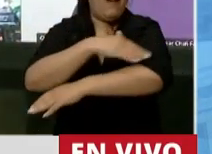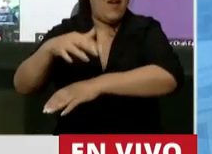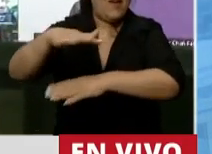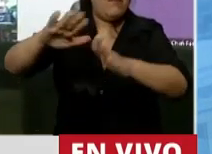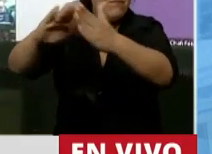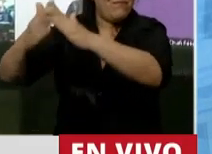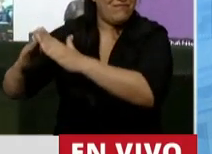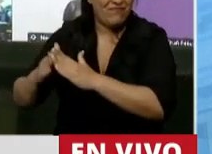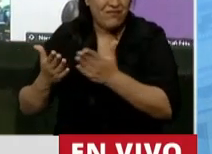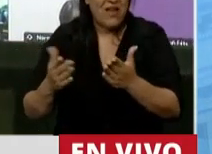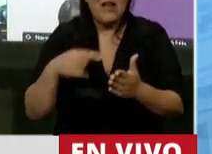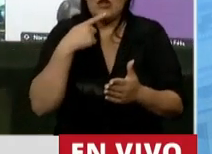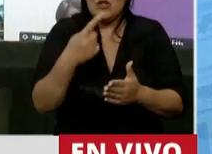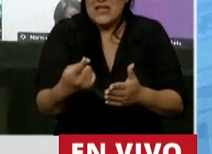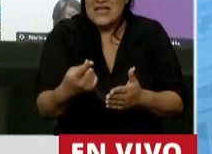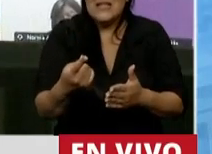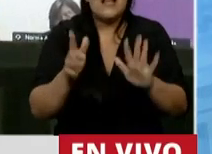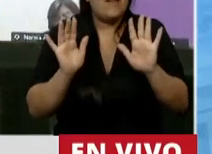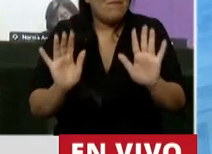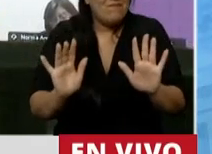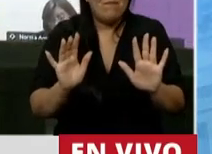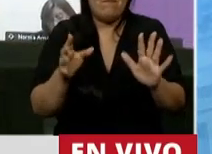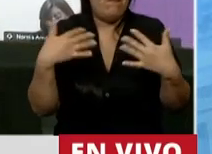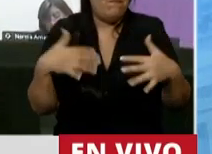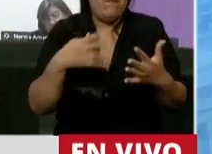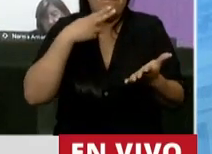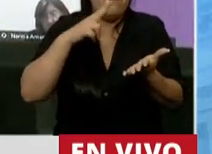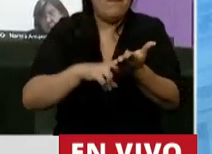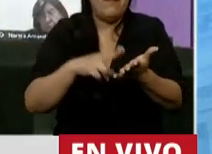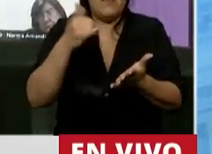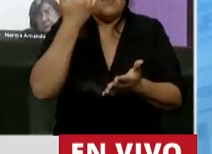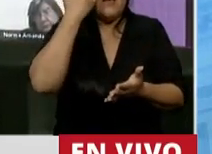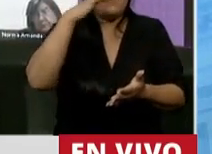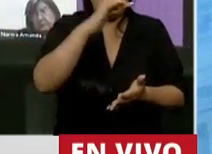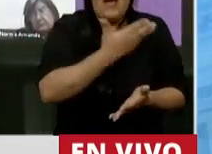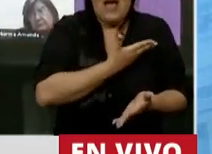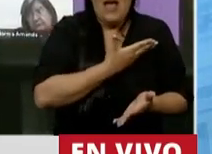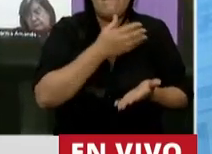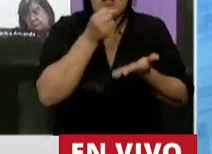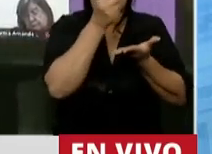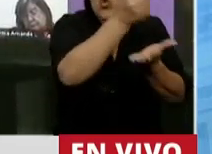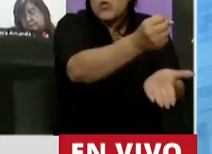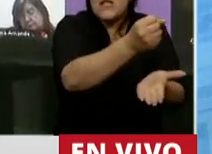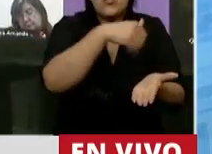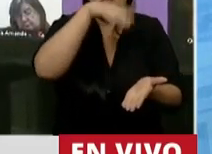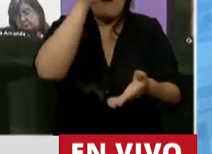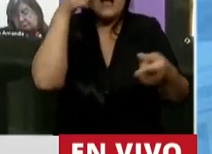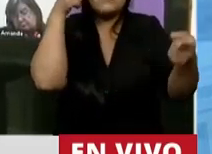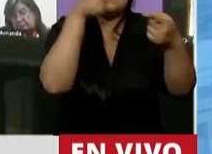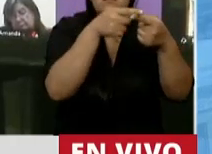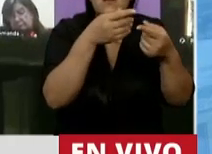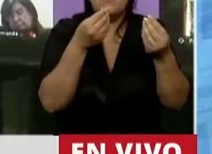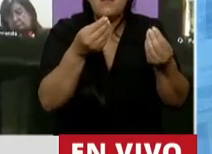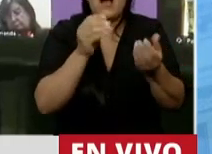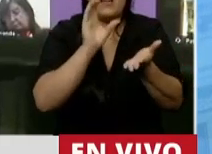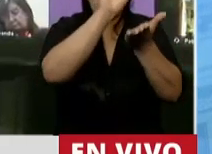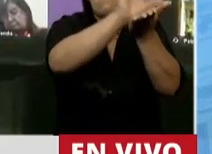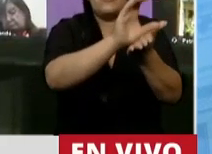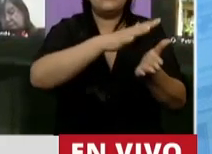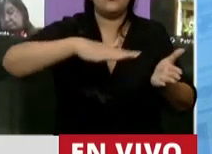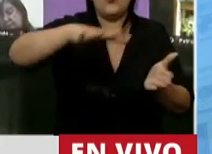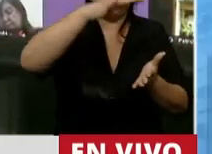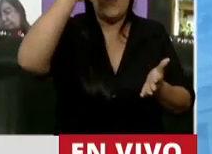Sincerémonos entonces, estamos en presencia de un auxilio financiero YPF, un subsidio, destinado a compensar la inversión de Vaca Muerta